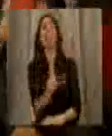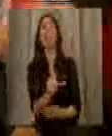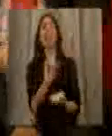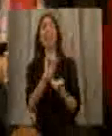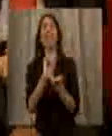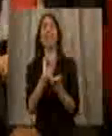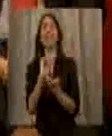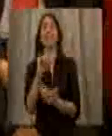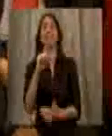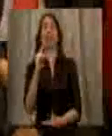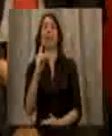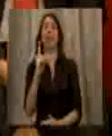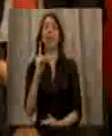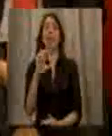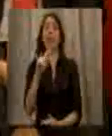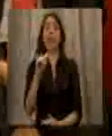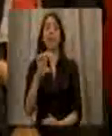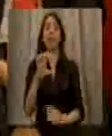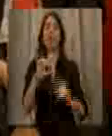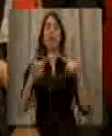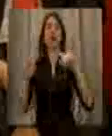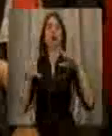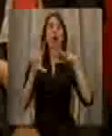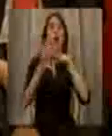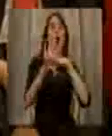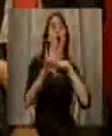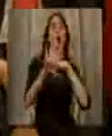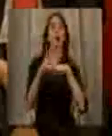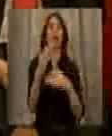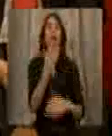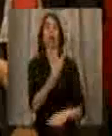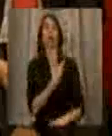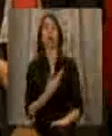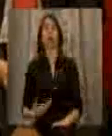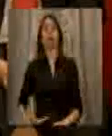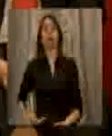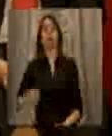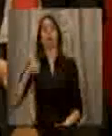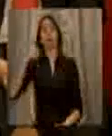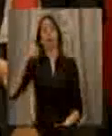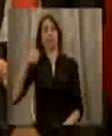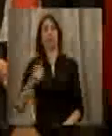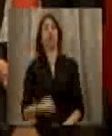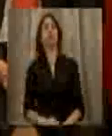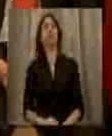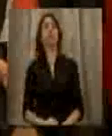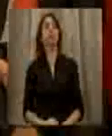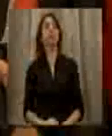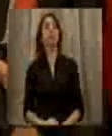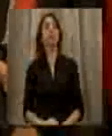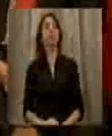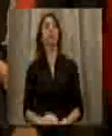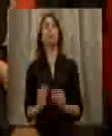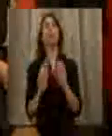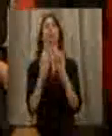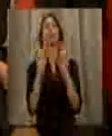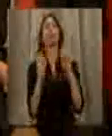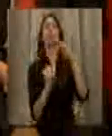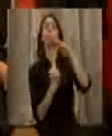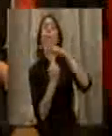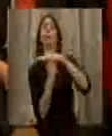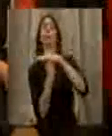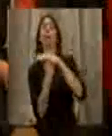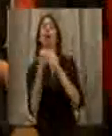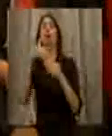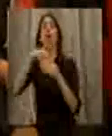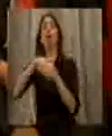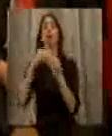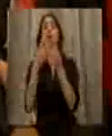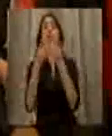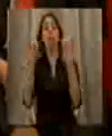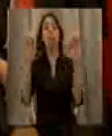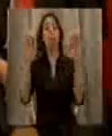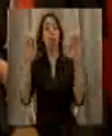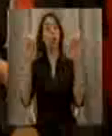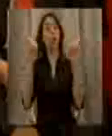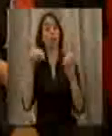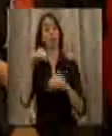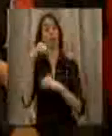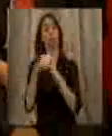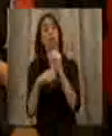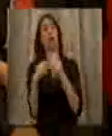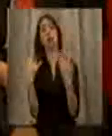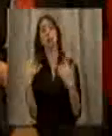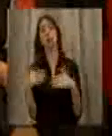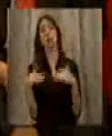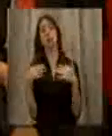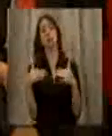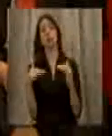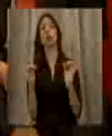función de coordinación con el gobierno central. En el eje de la democracia, este año también fue un año muy importante,